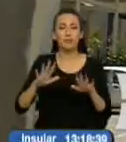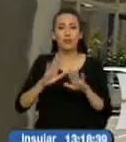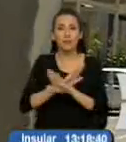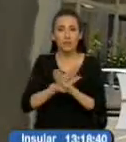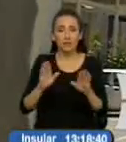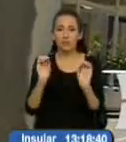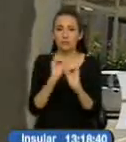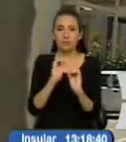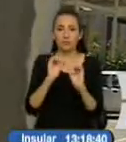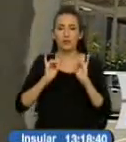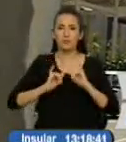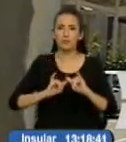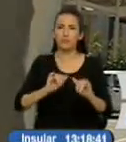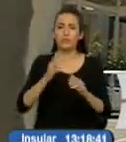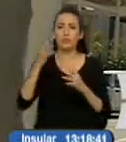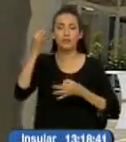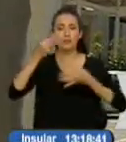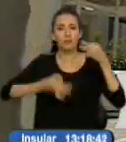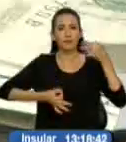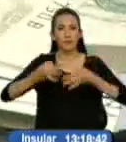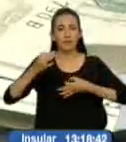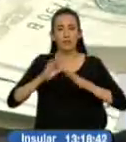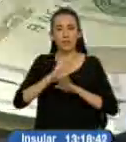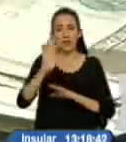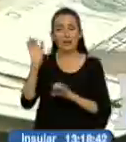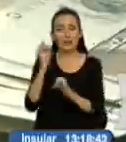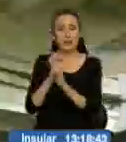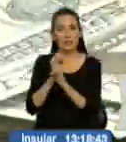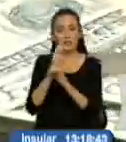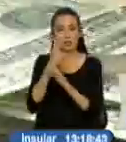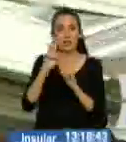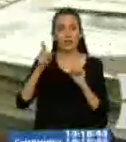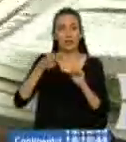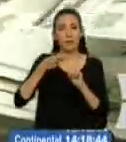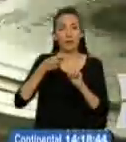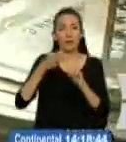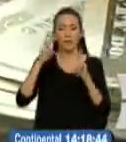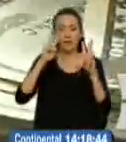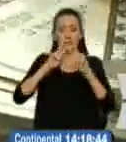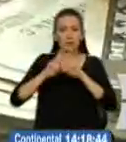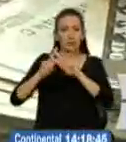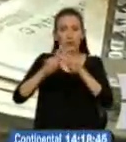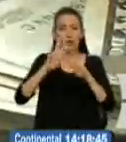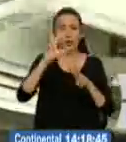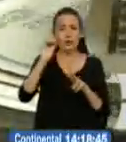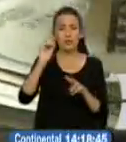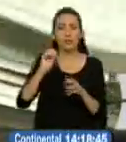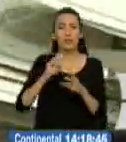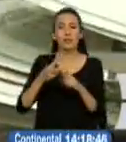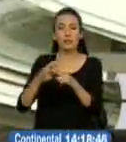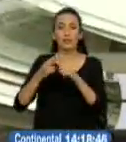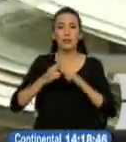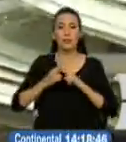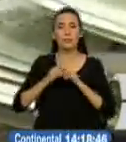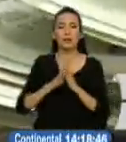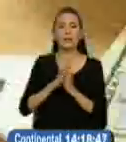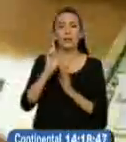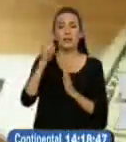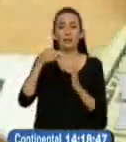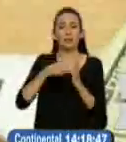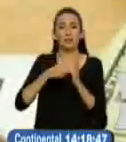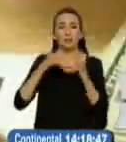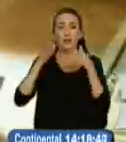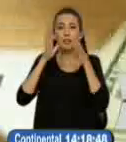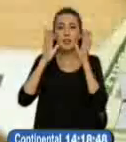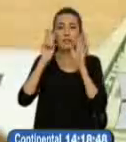COFIEC. La fiscalía impulsó 2 casos más a dicha entidad. En el primero, se analizan 30 préstamos concedidos entre noviembre y diciembre del 2011. En